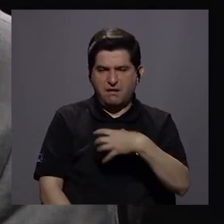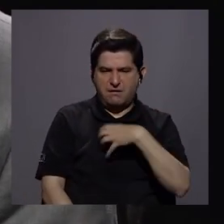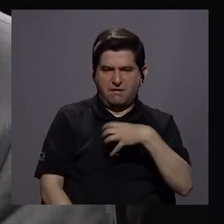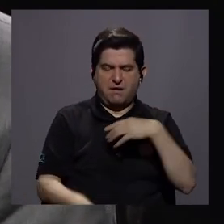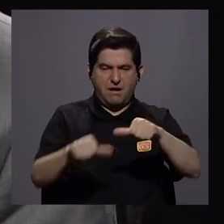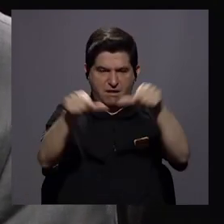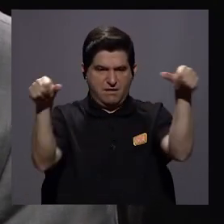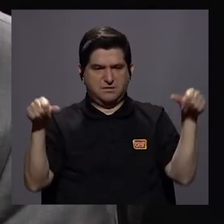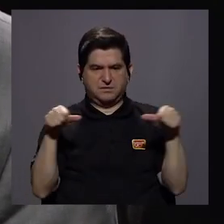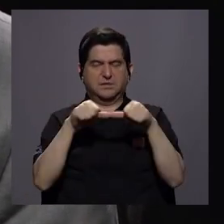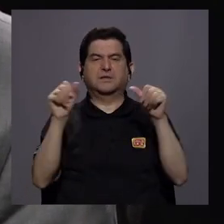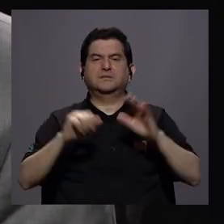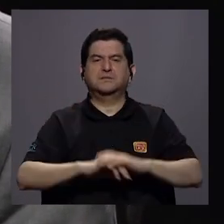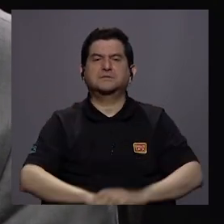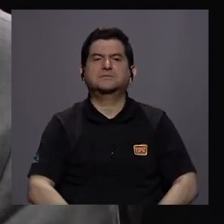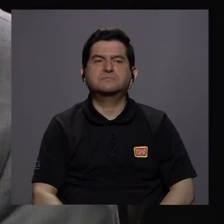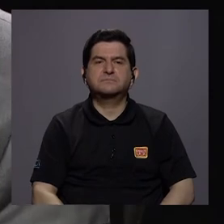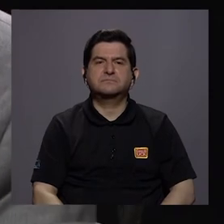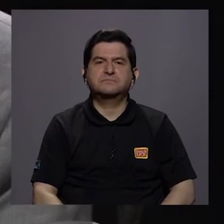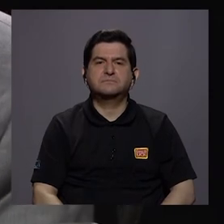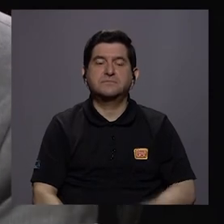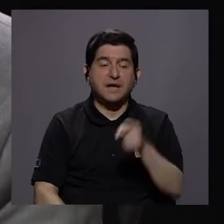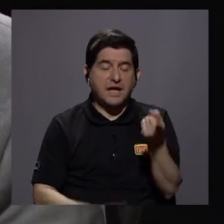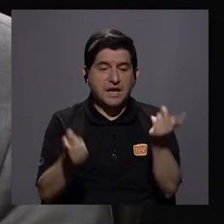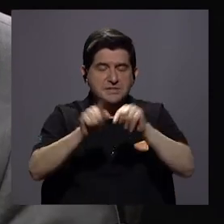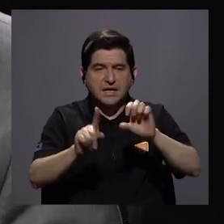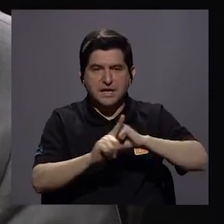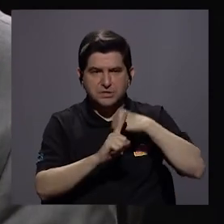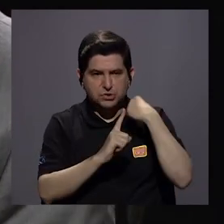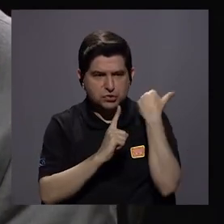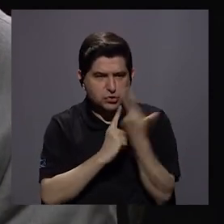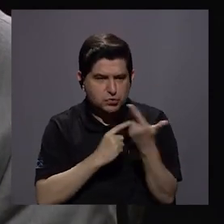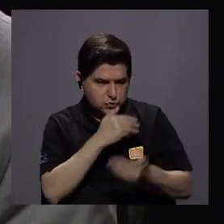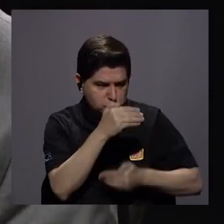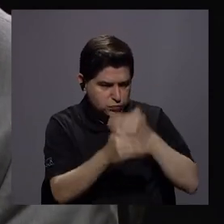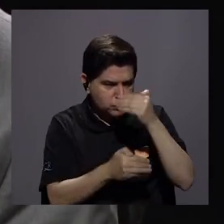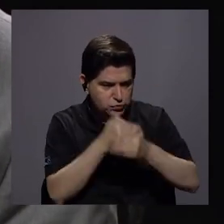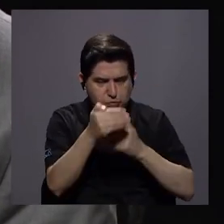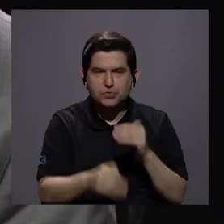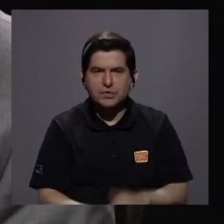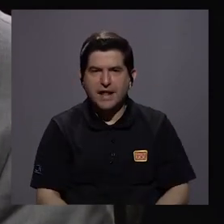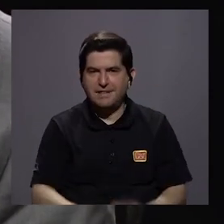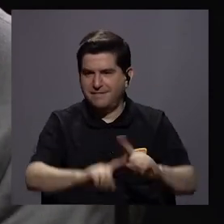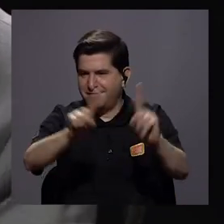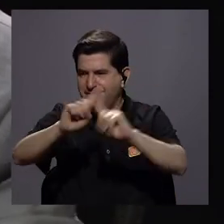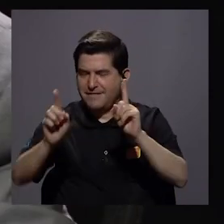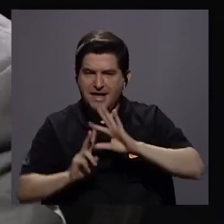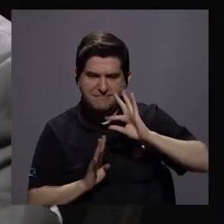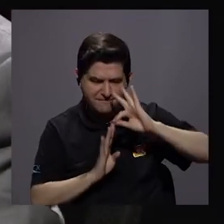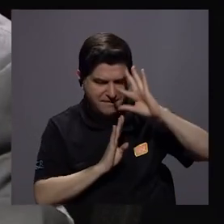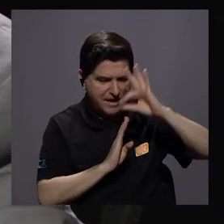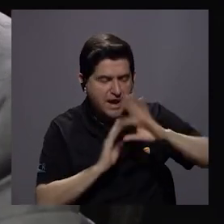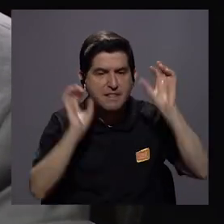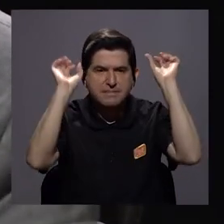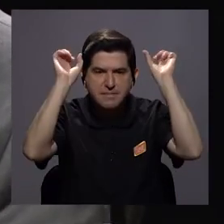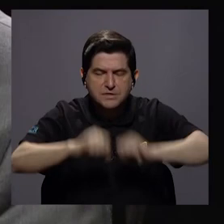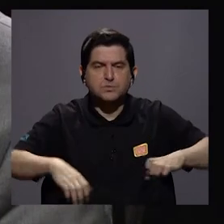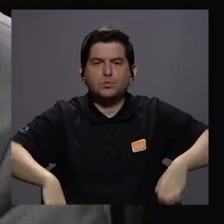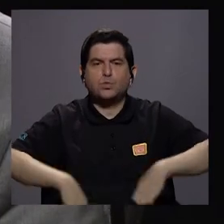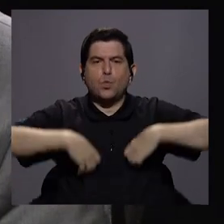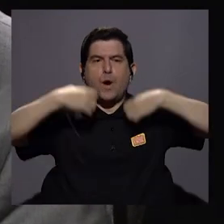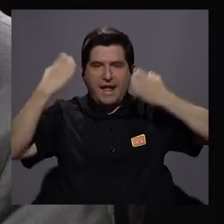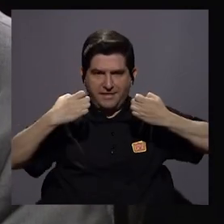objeciones de los sectores, donde se socializa mucho, digamos, las diferentes alternativas que pudieran